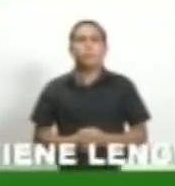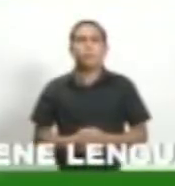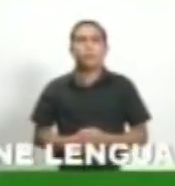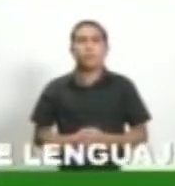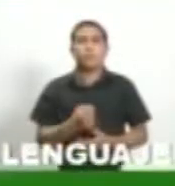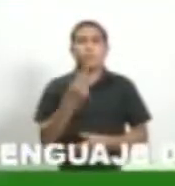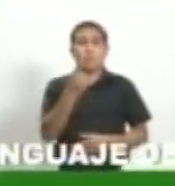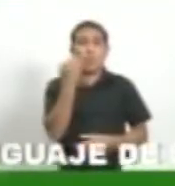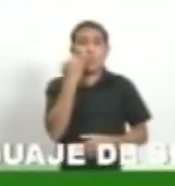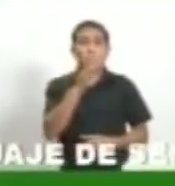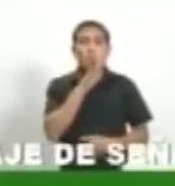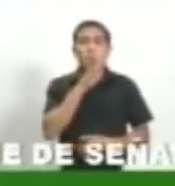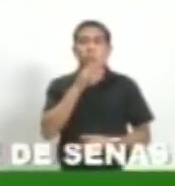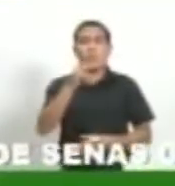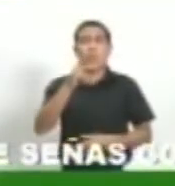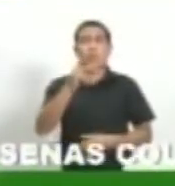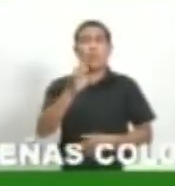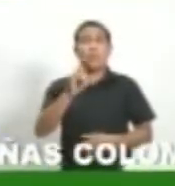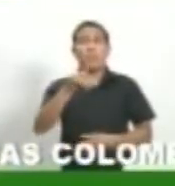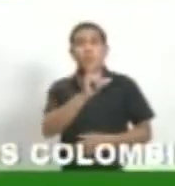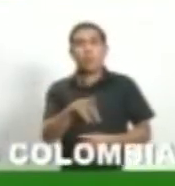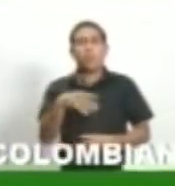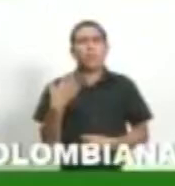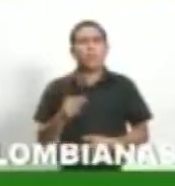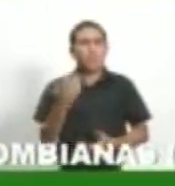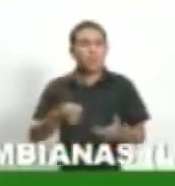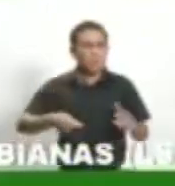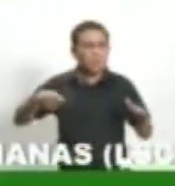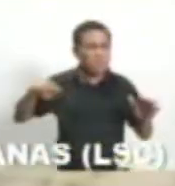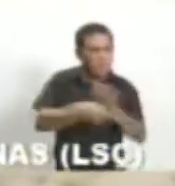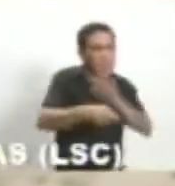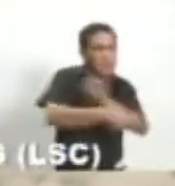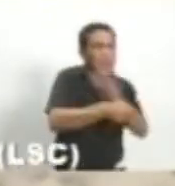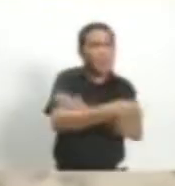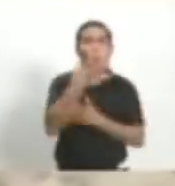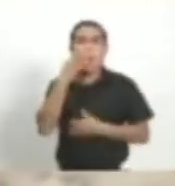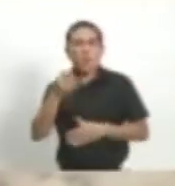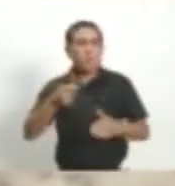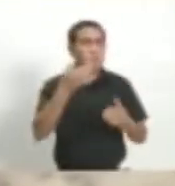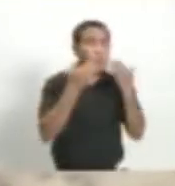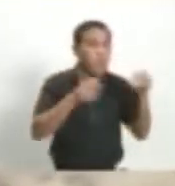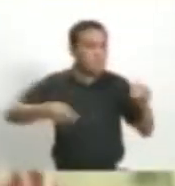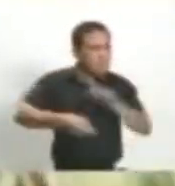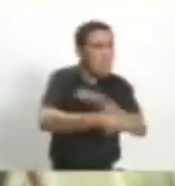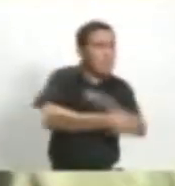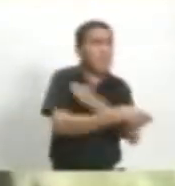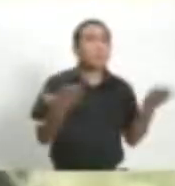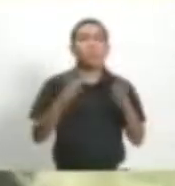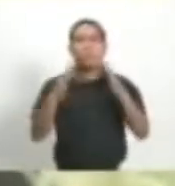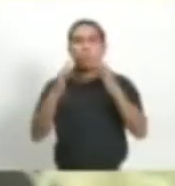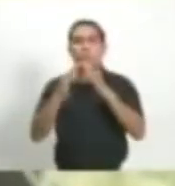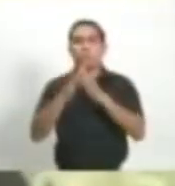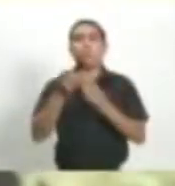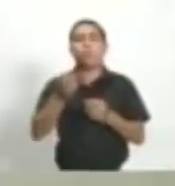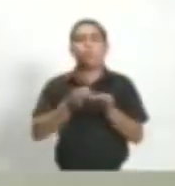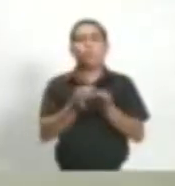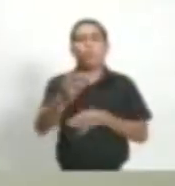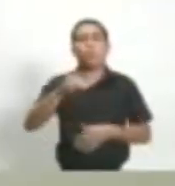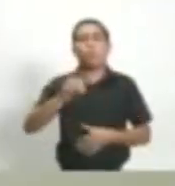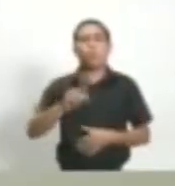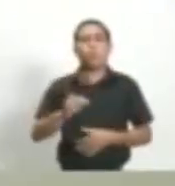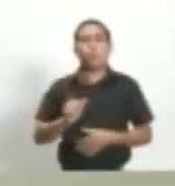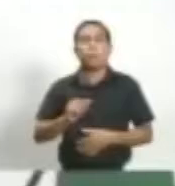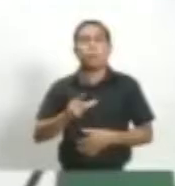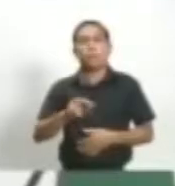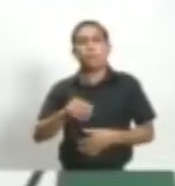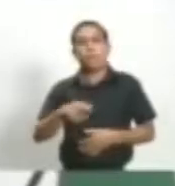primera víctima fue Ketty Palencia, muerta a puñaladas propinadas por su compañero sentimental tras una discusión en su residencia de Montelíbano, de donde huyó el